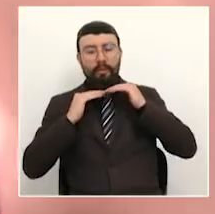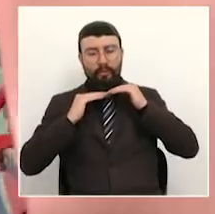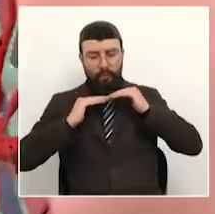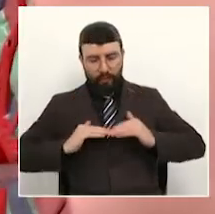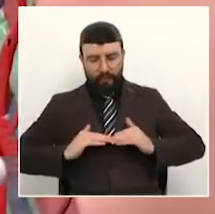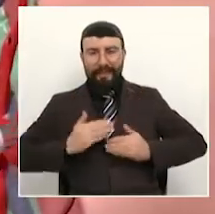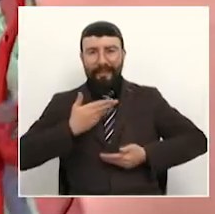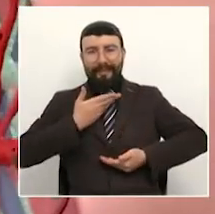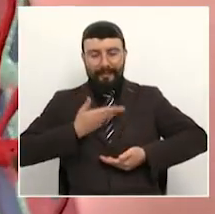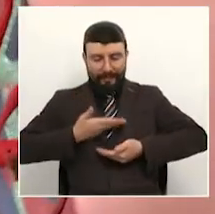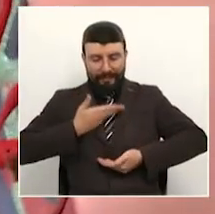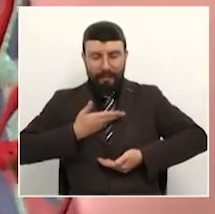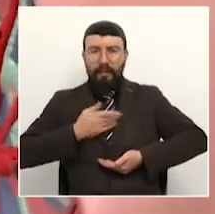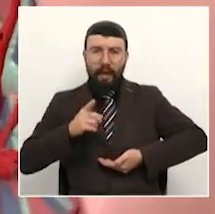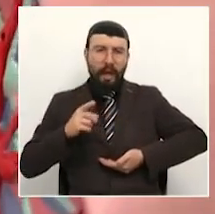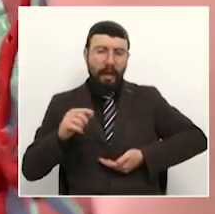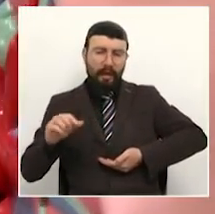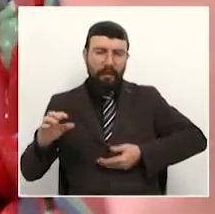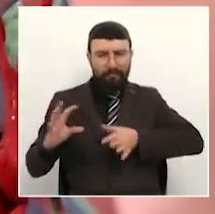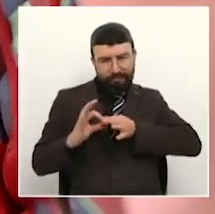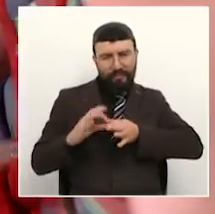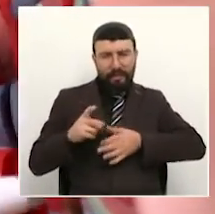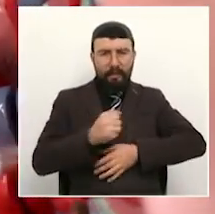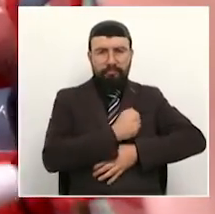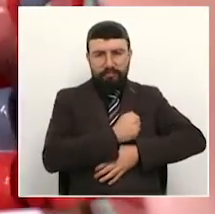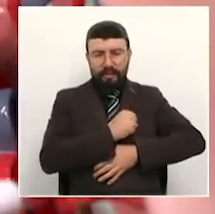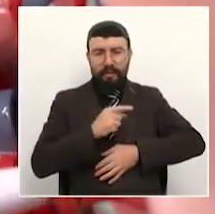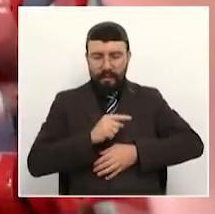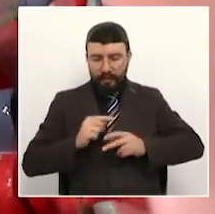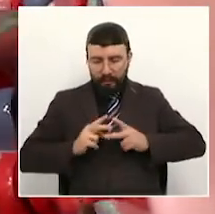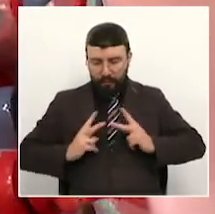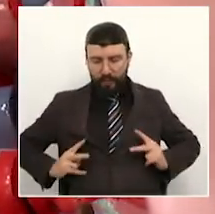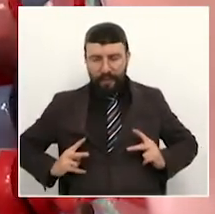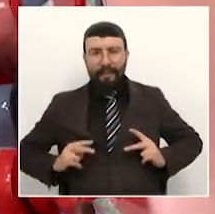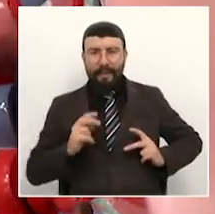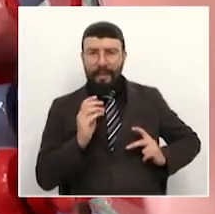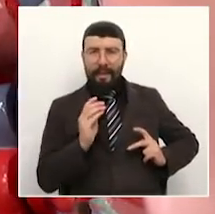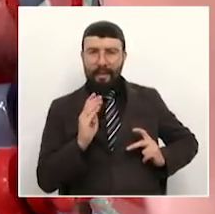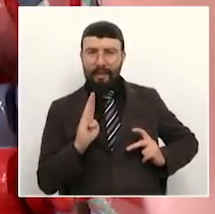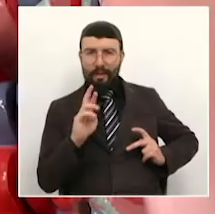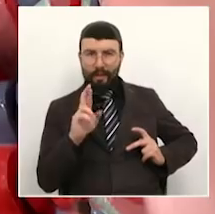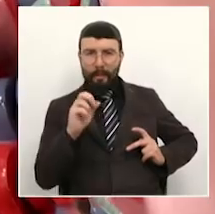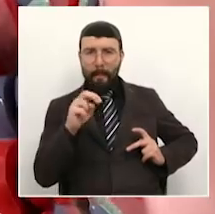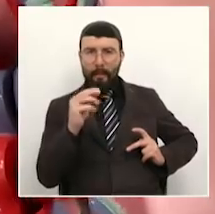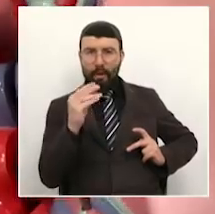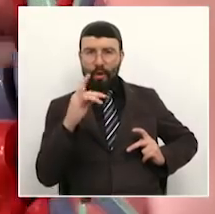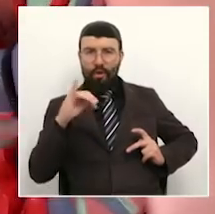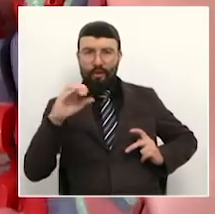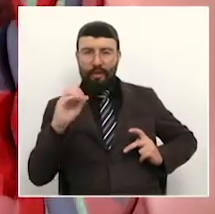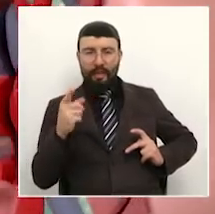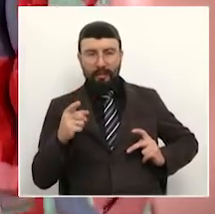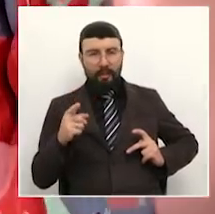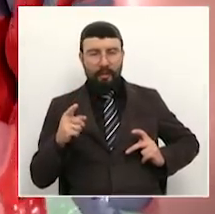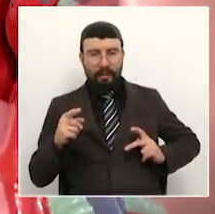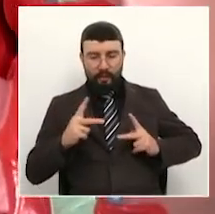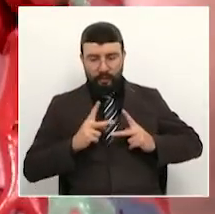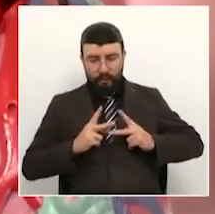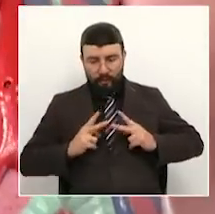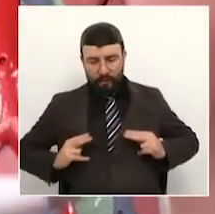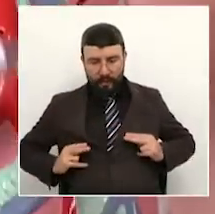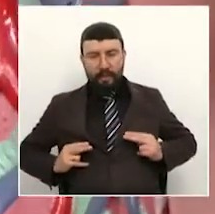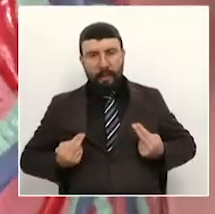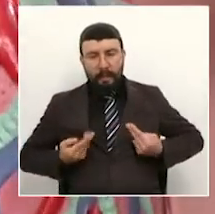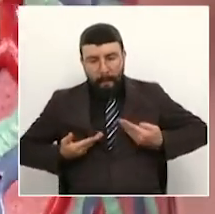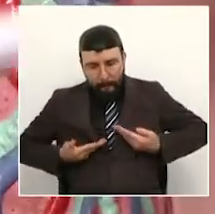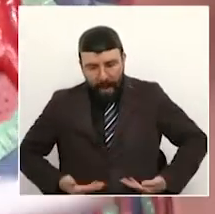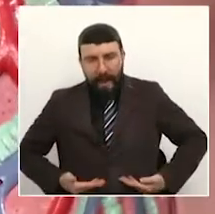con esta parte digamos vascular y los bronquios y demás que hace parte de las infecciones que son como medias y ya las infecciones bajas